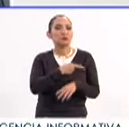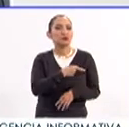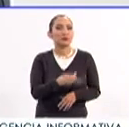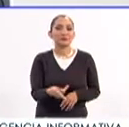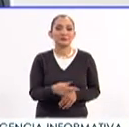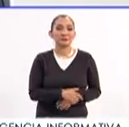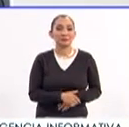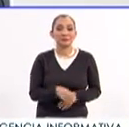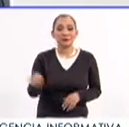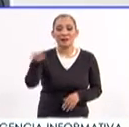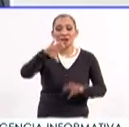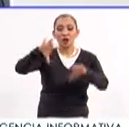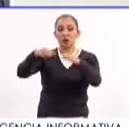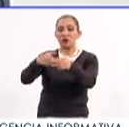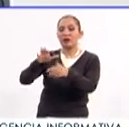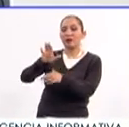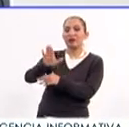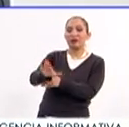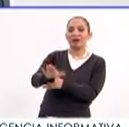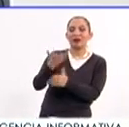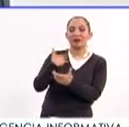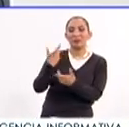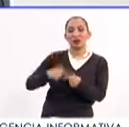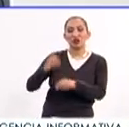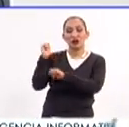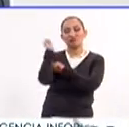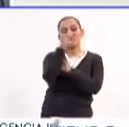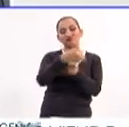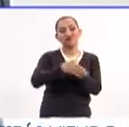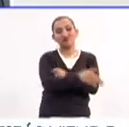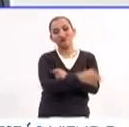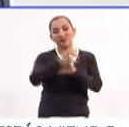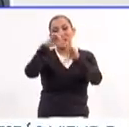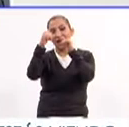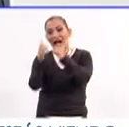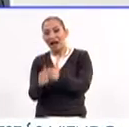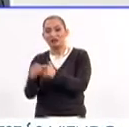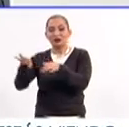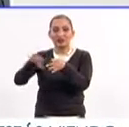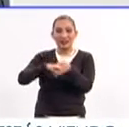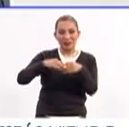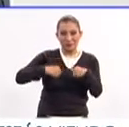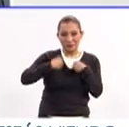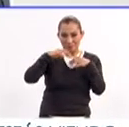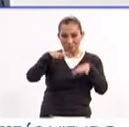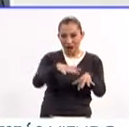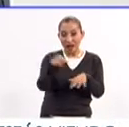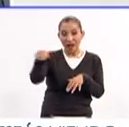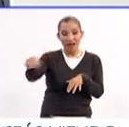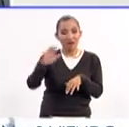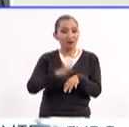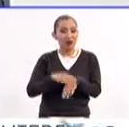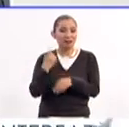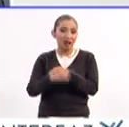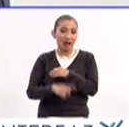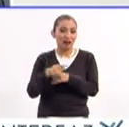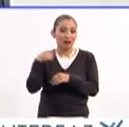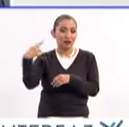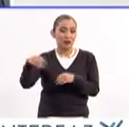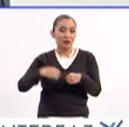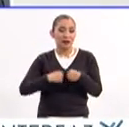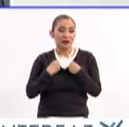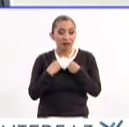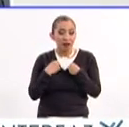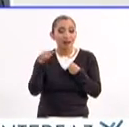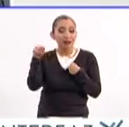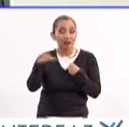pobres. Esas comunidades de pescadores artesanales, costeros, esos van a ser los más afectados y